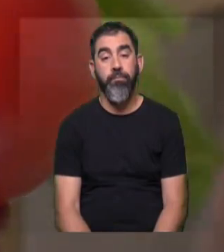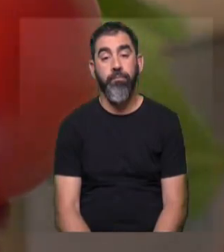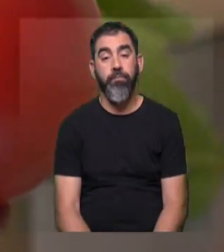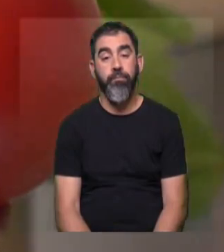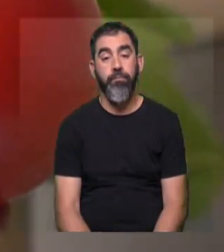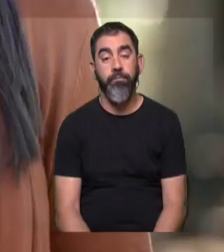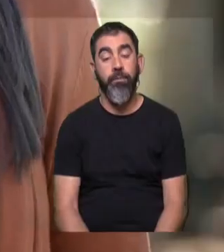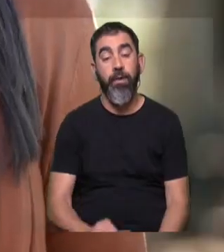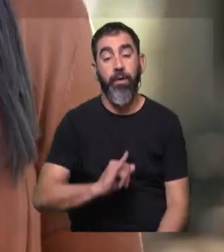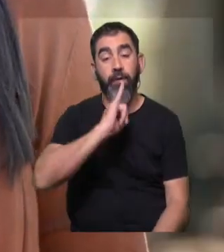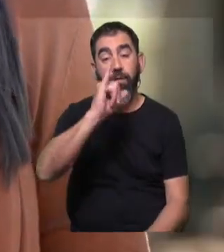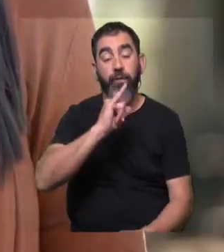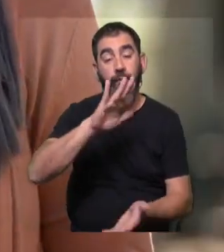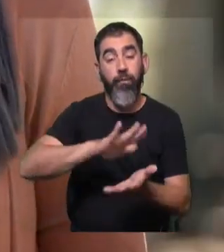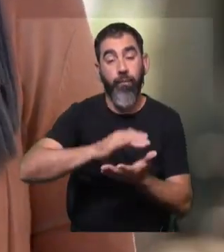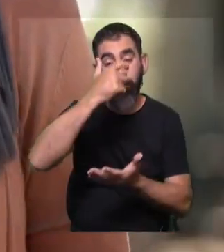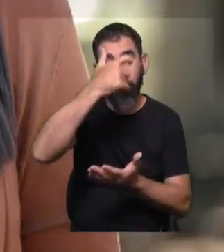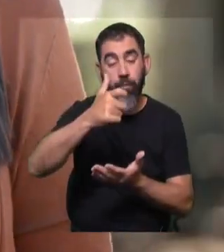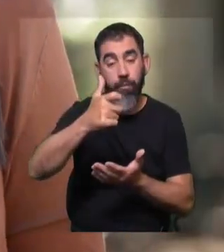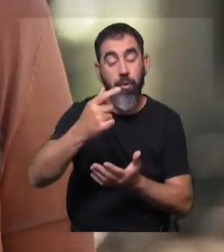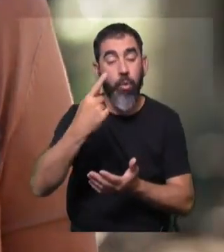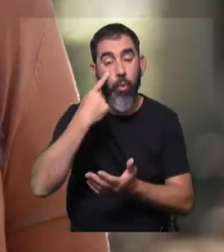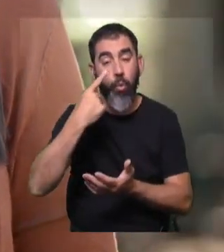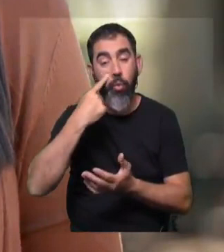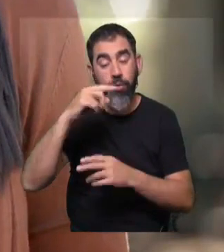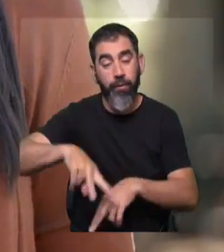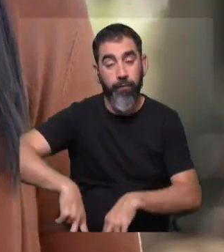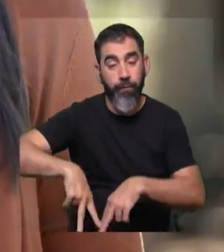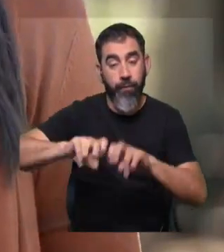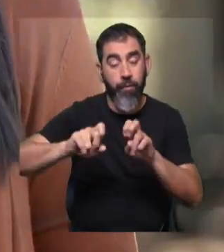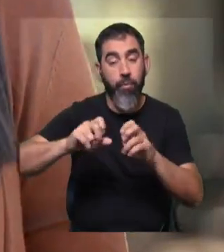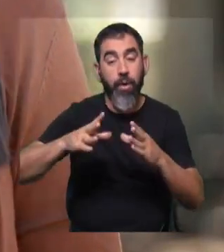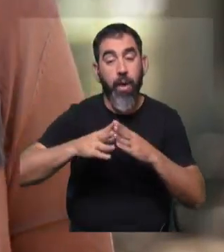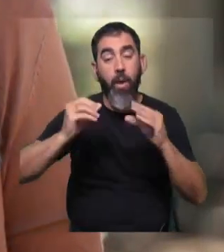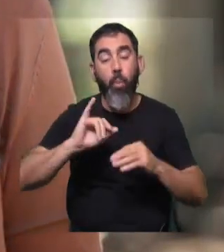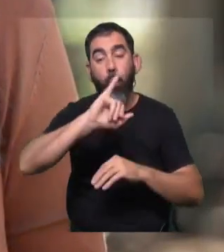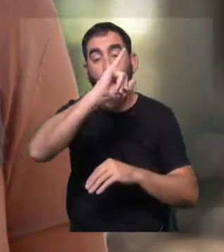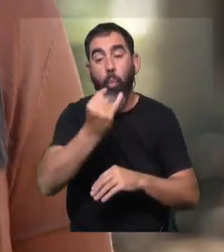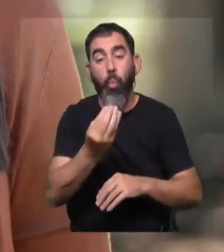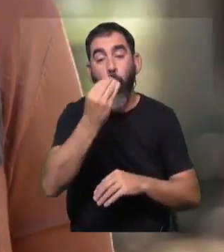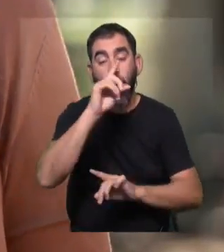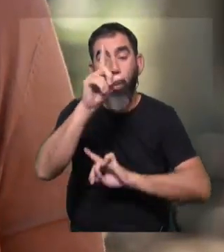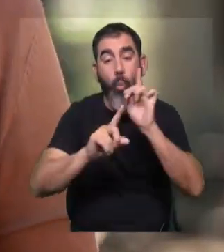En este informe de Sobreciencia vamos a conocer una investigación de la Escuela de Nutrición de la